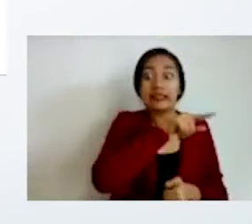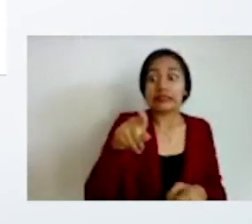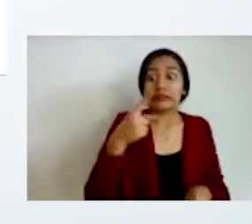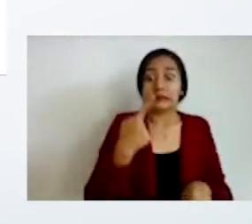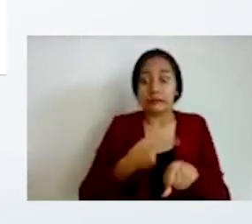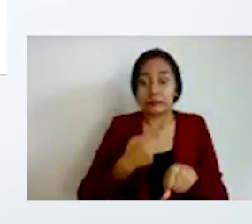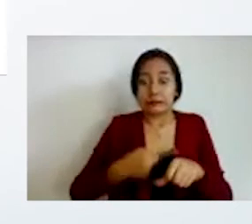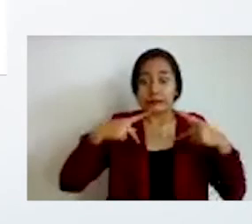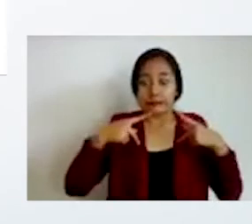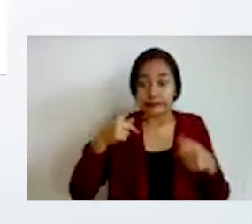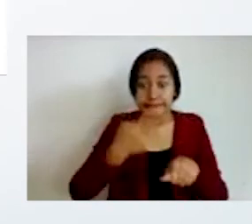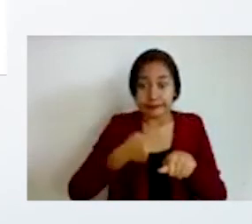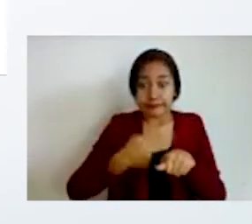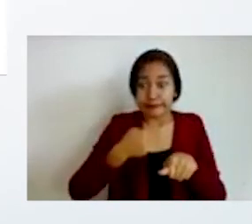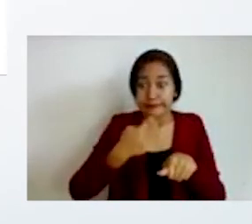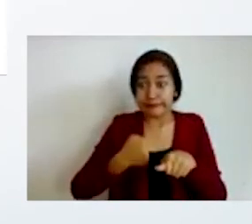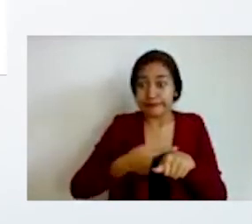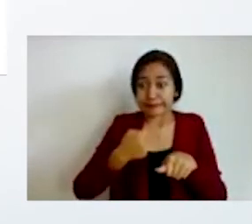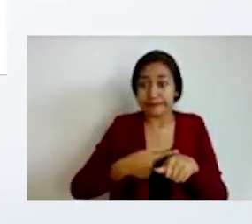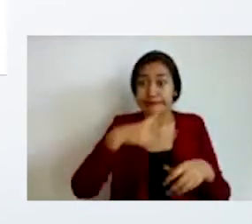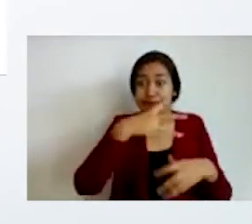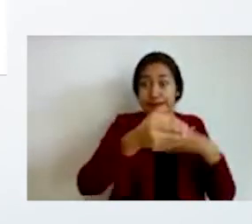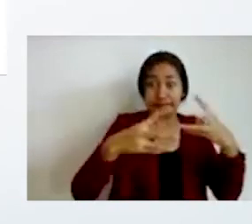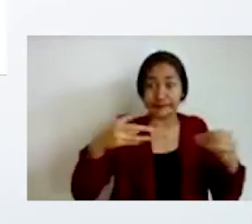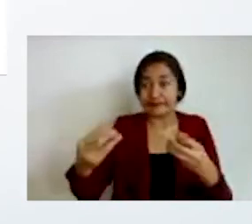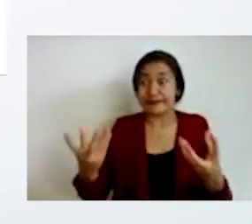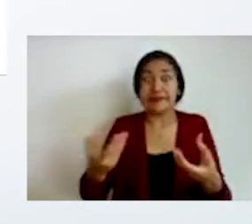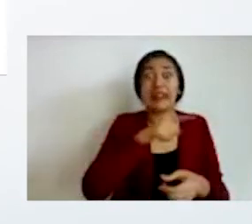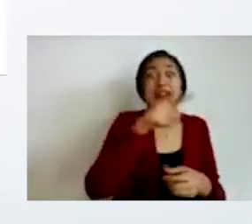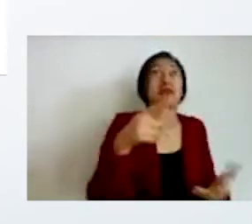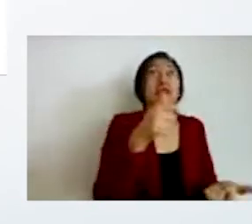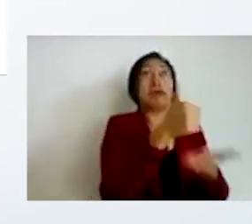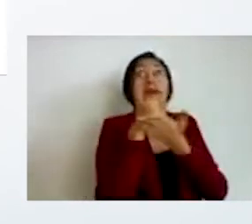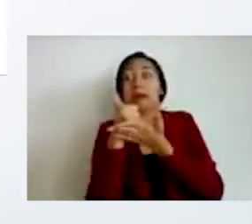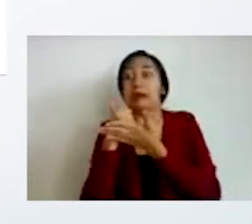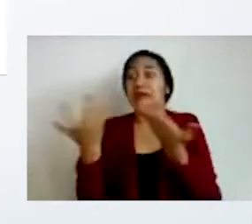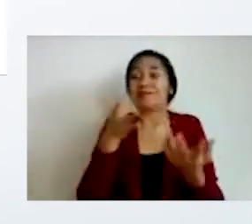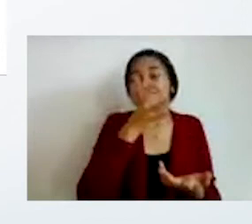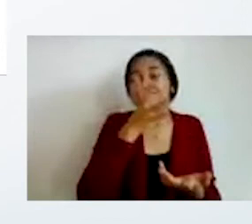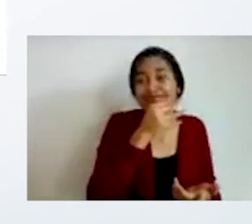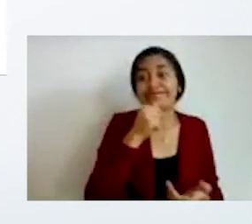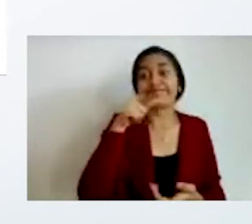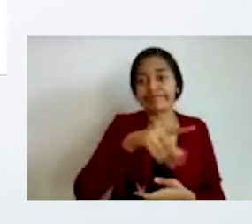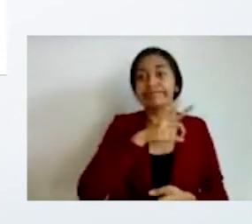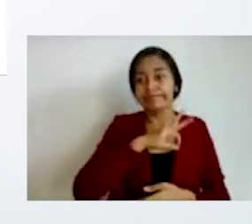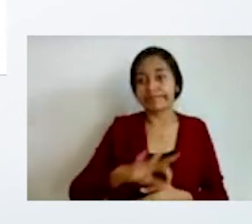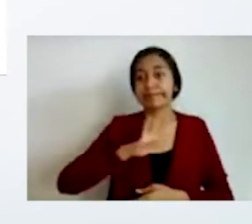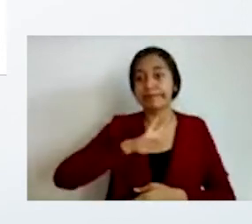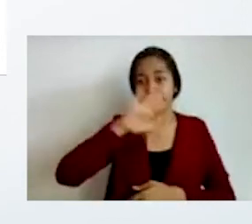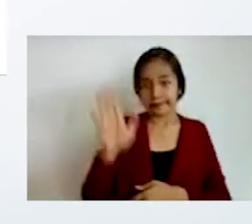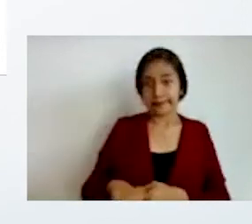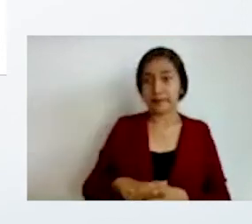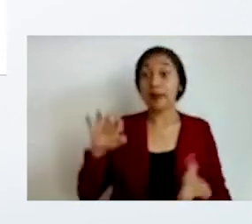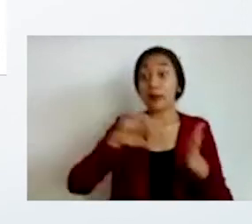podrían recibirla y que llegarían a morir. En algunos casos, como se vio en el Ecuador, pues personas que mueren